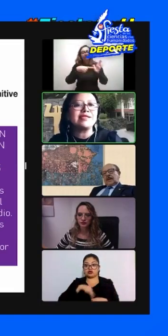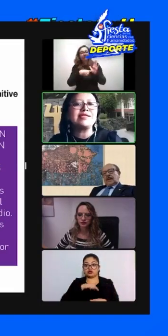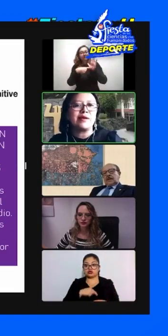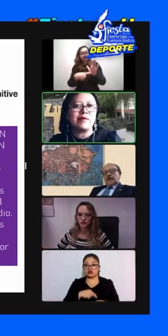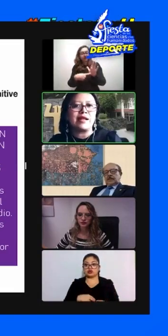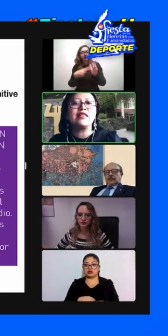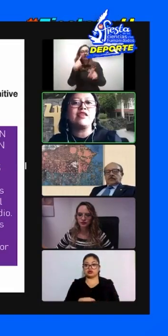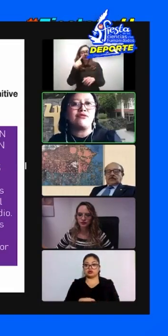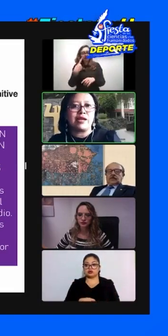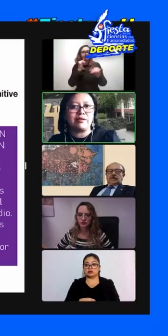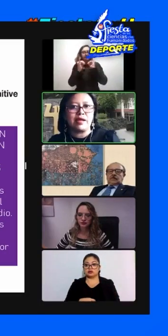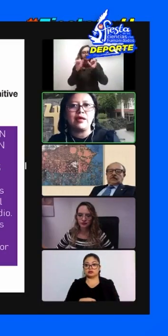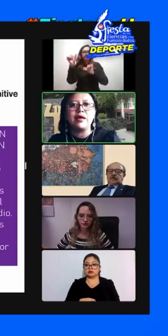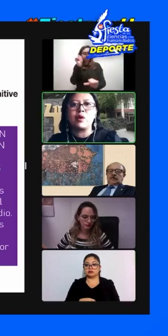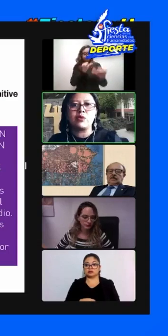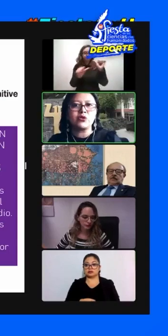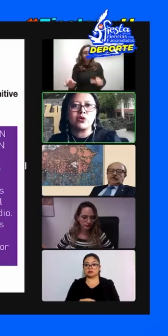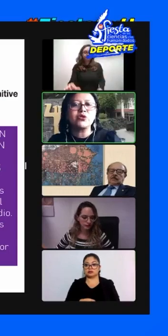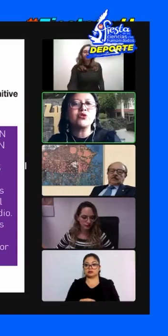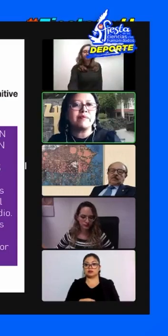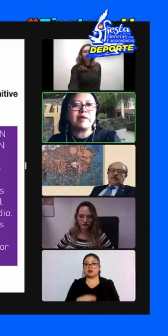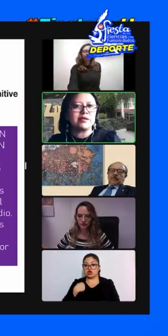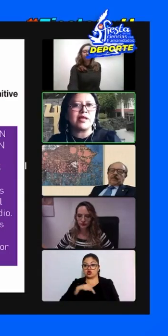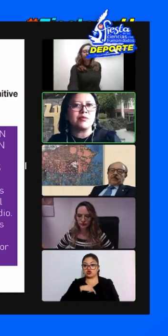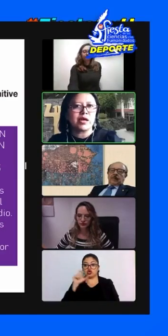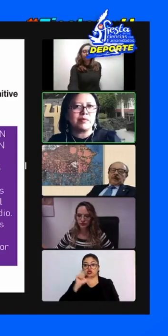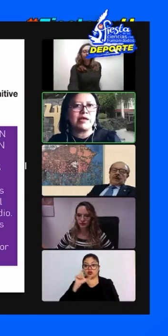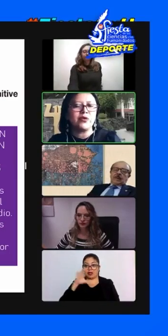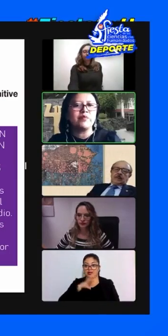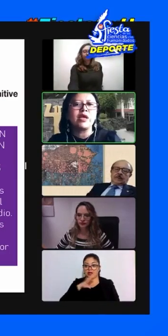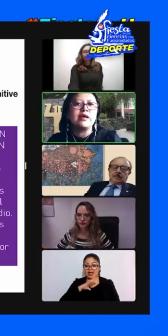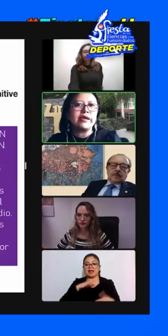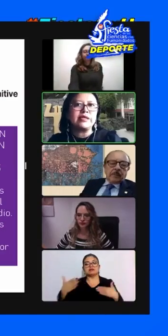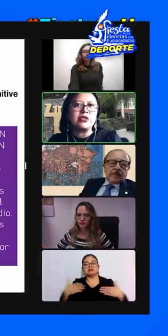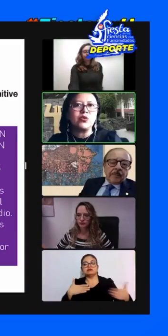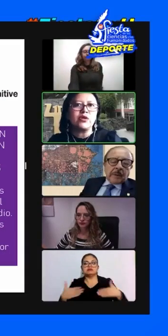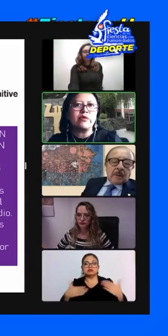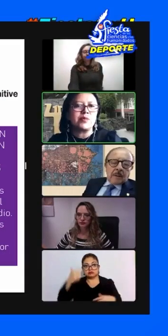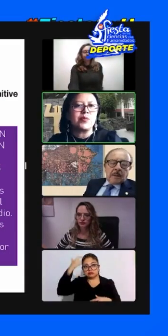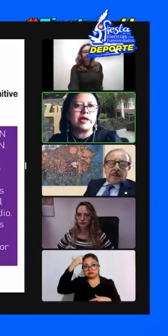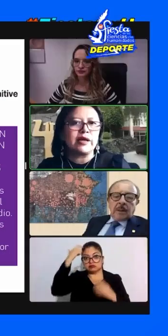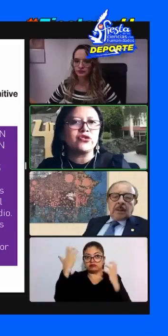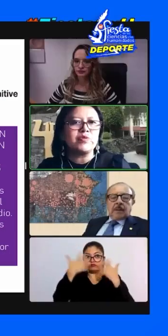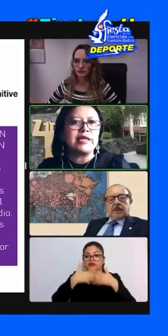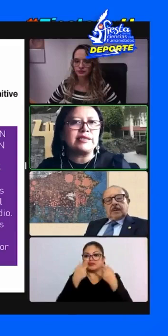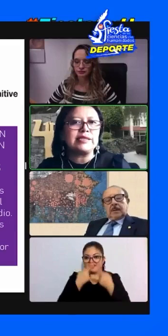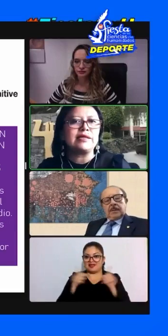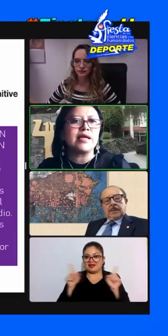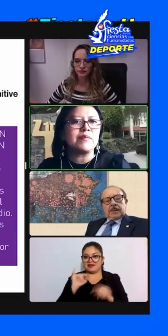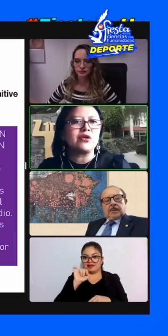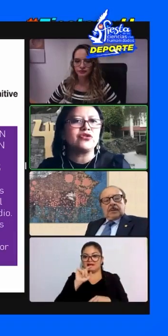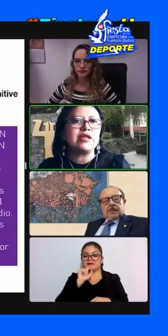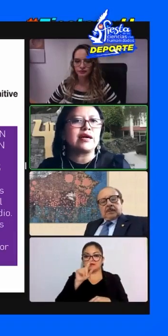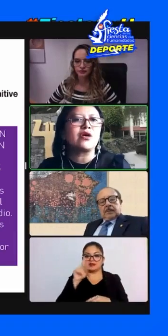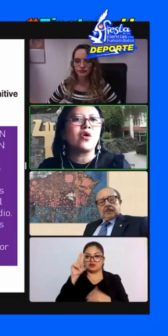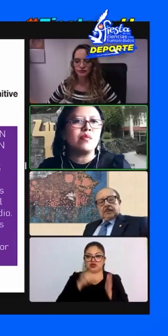actividad cerebral diferente cuando nosotros solamente estamos caminando. Y en este estudio que se publica en 2016 también